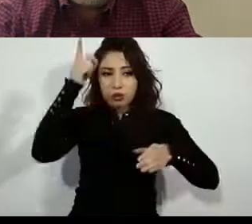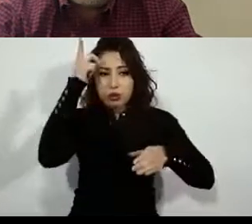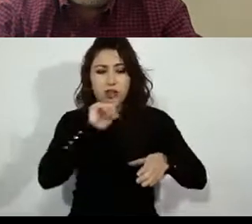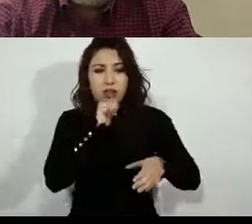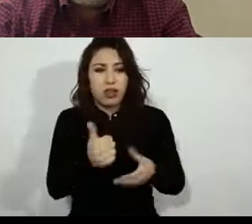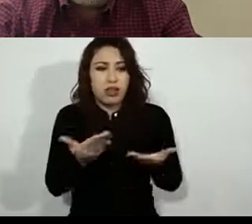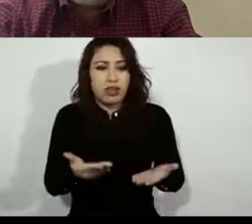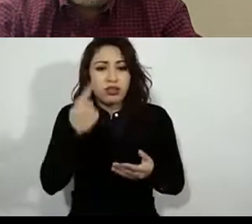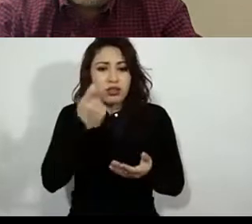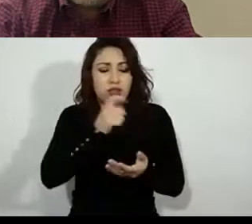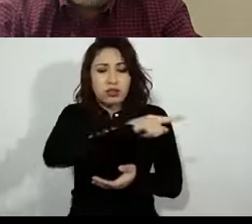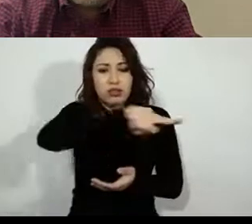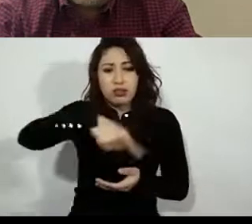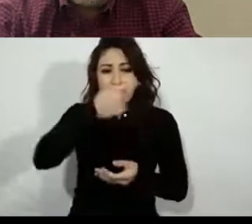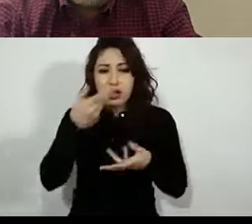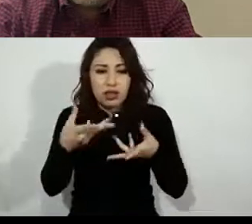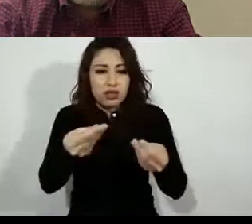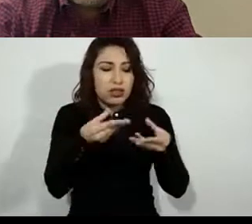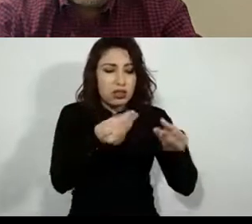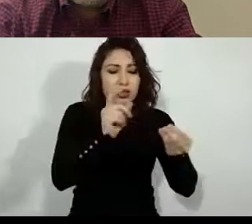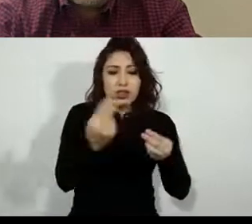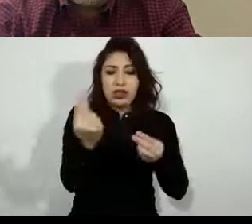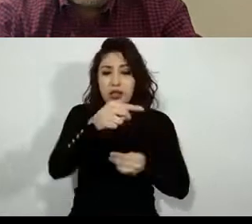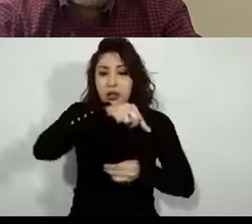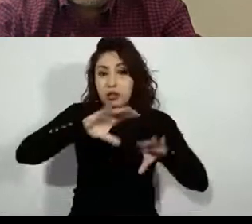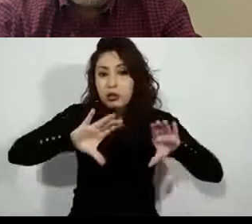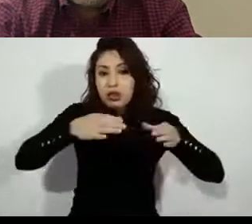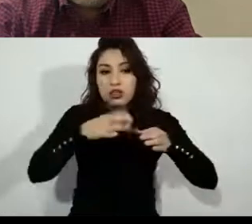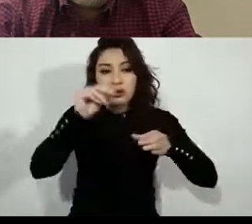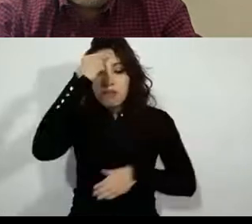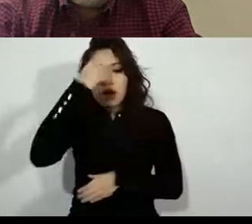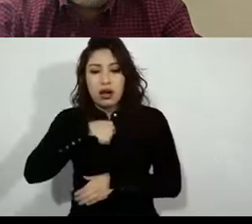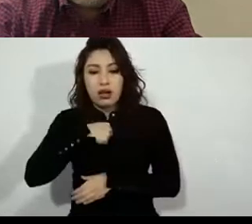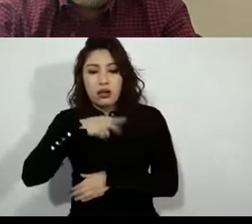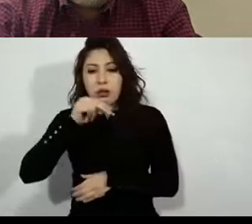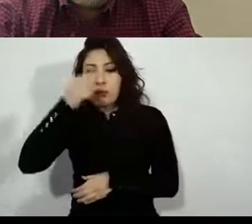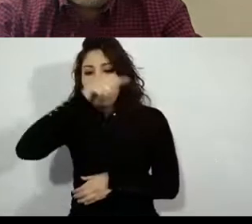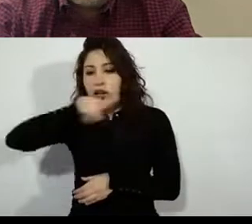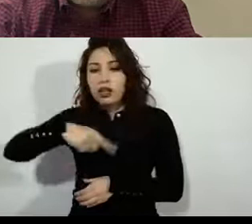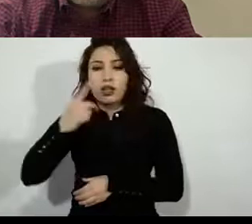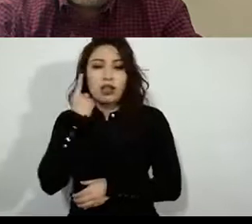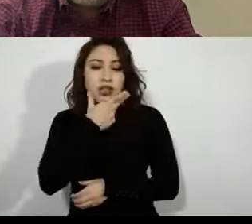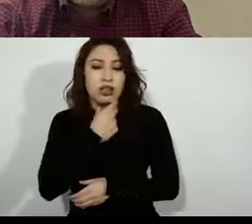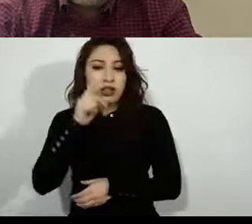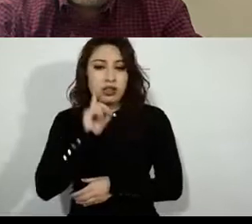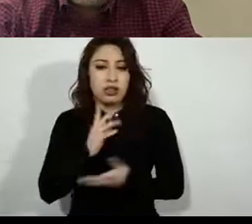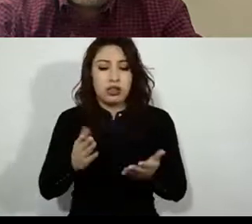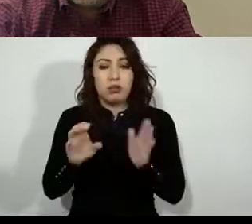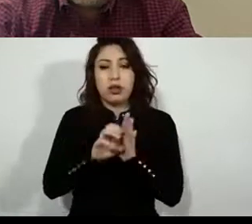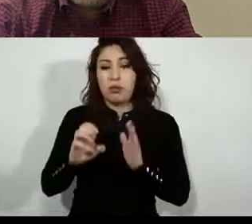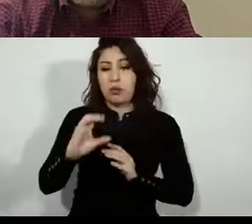para empezar. Que además, en estricto sentido, solamente podría hacer donación de recursos del capítulo